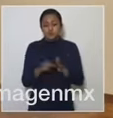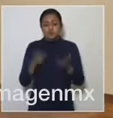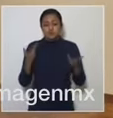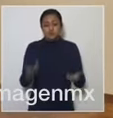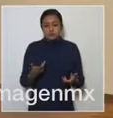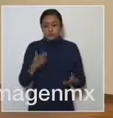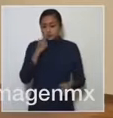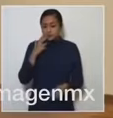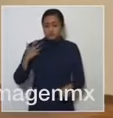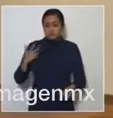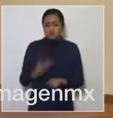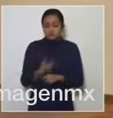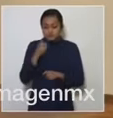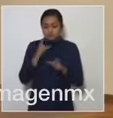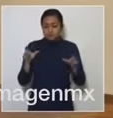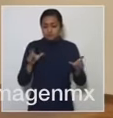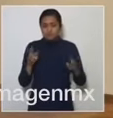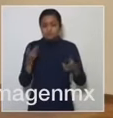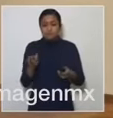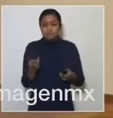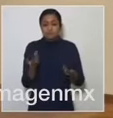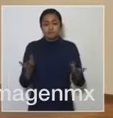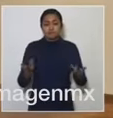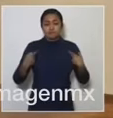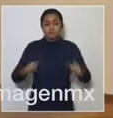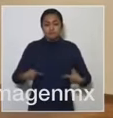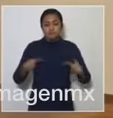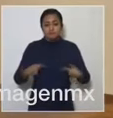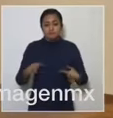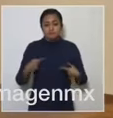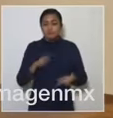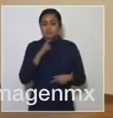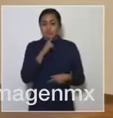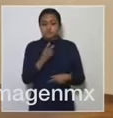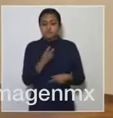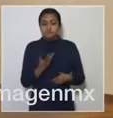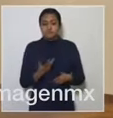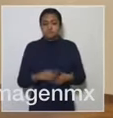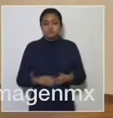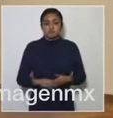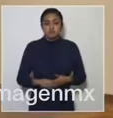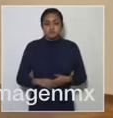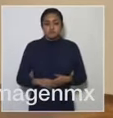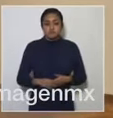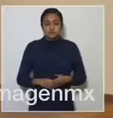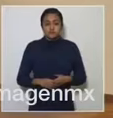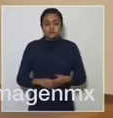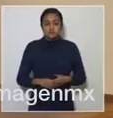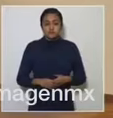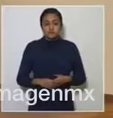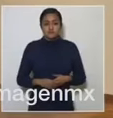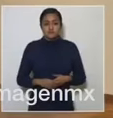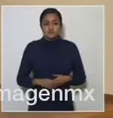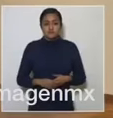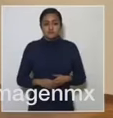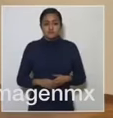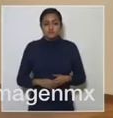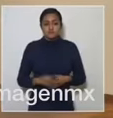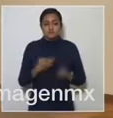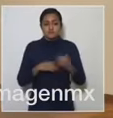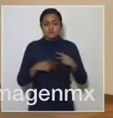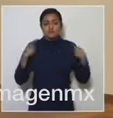comandar para la sociedad la respuesta del Estado, de la